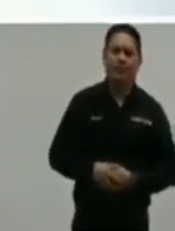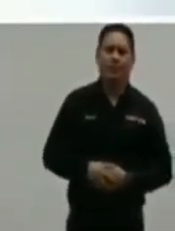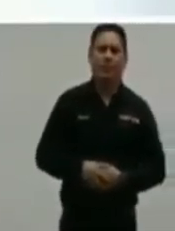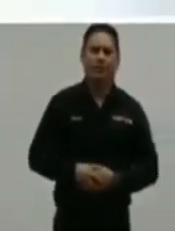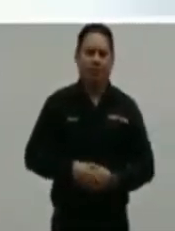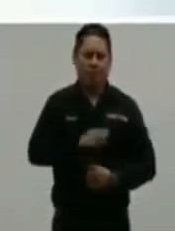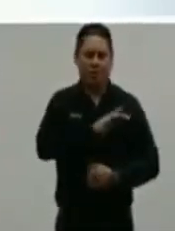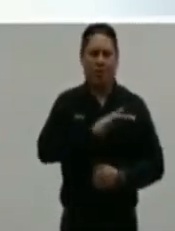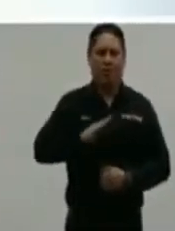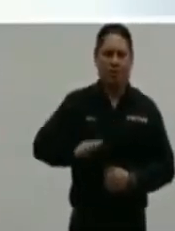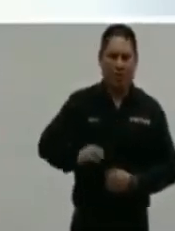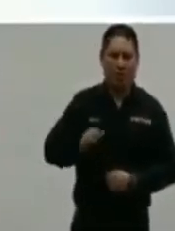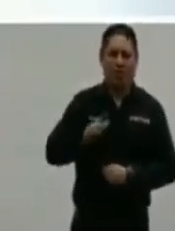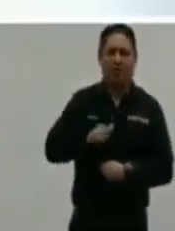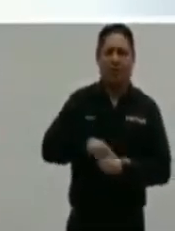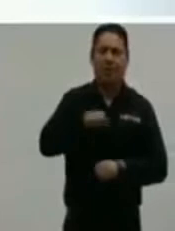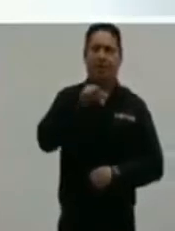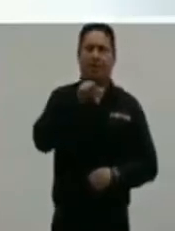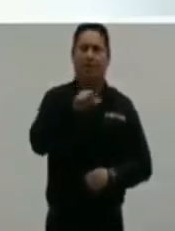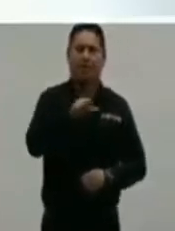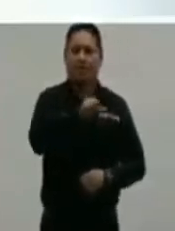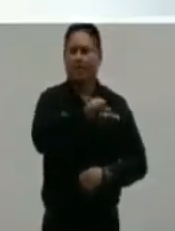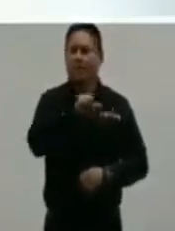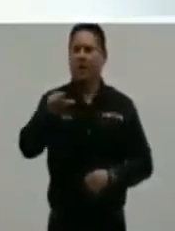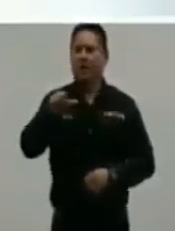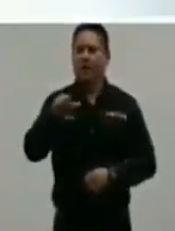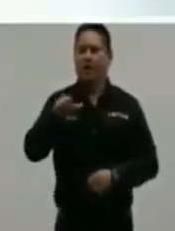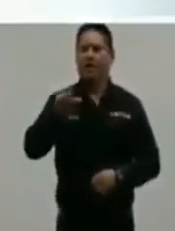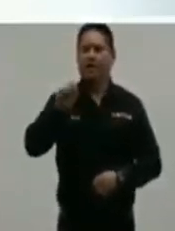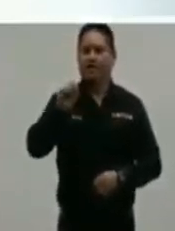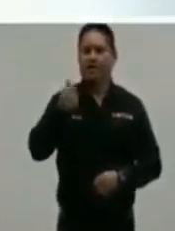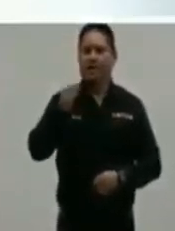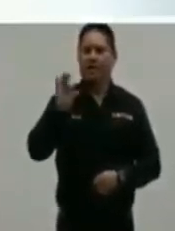municipales que se prevén del 16 al 26 de febrero.